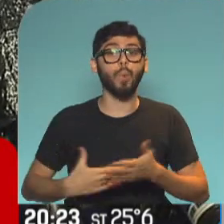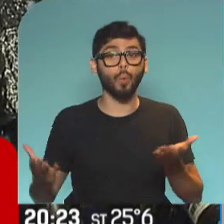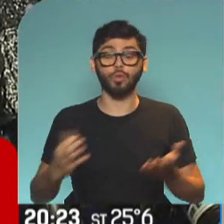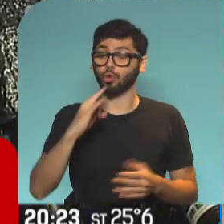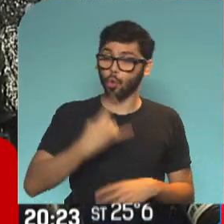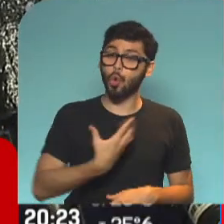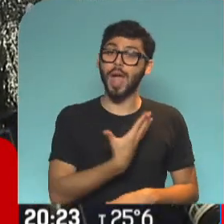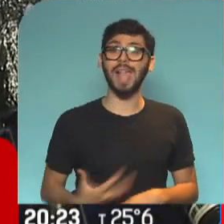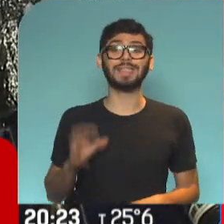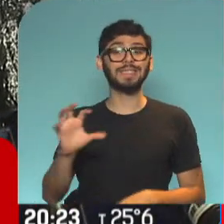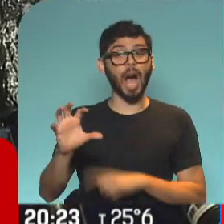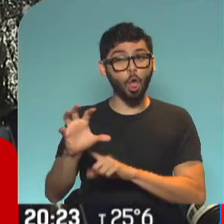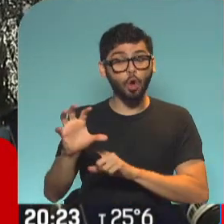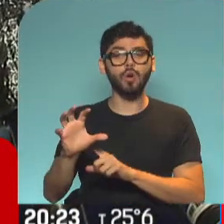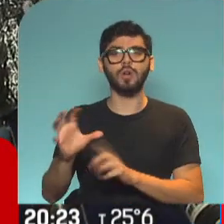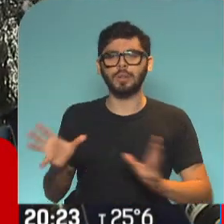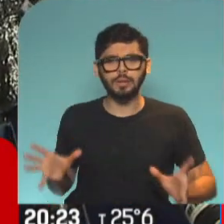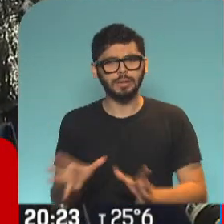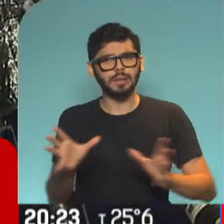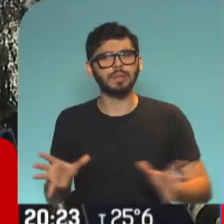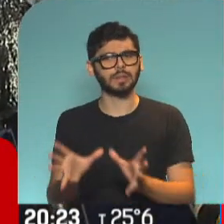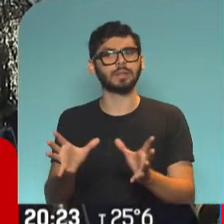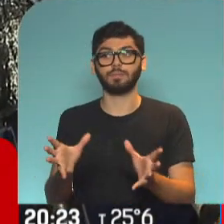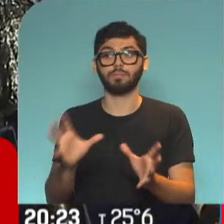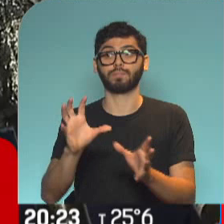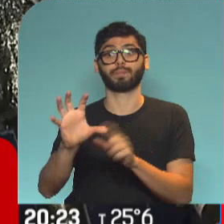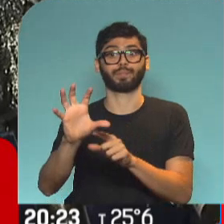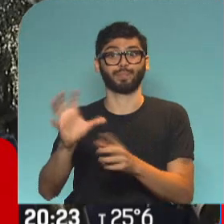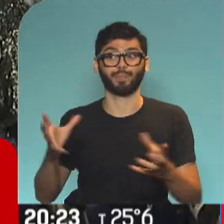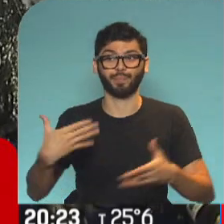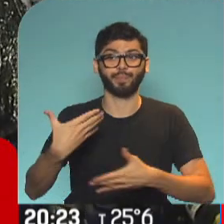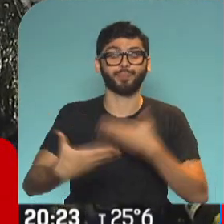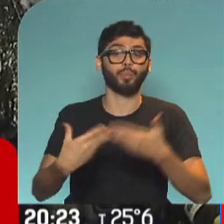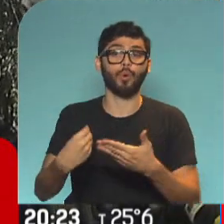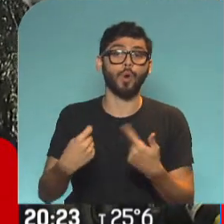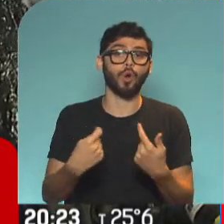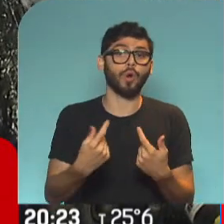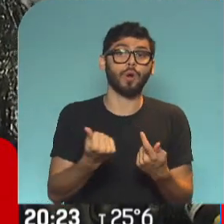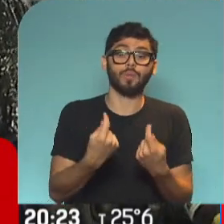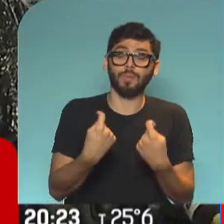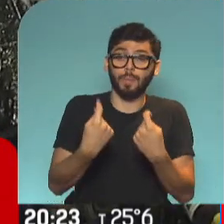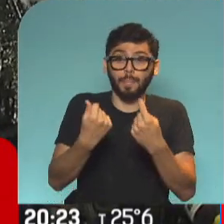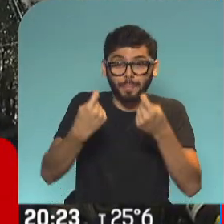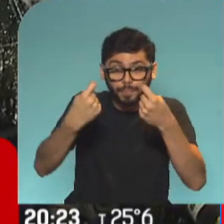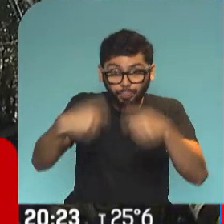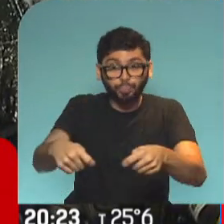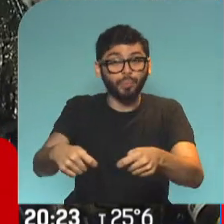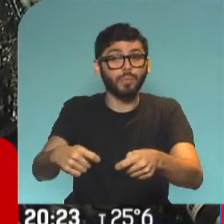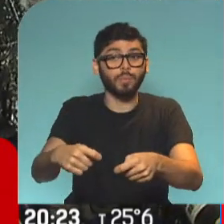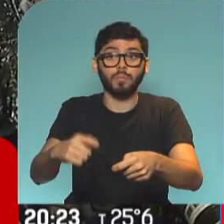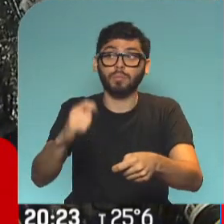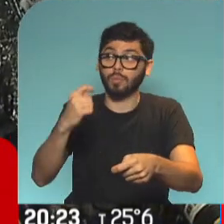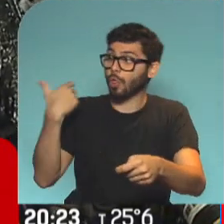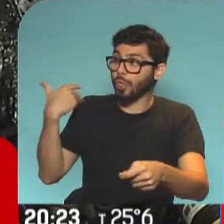que apure, empuje la reactivación de la provincia de Buenos Aires a través de un gasto de capital, una inversión de capital para este año